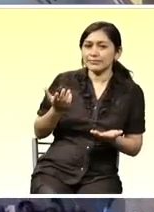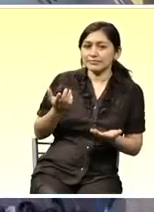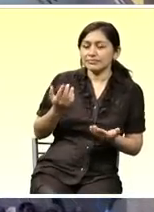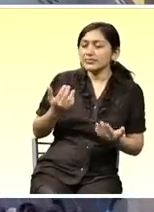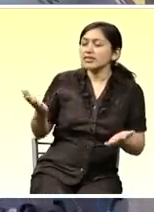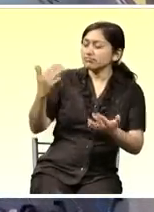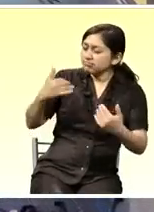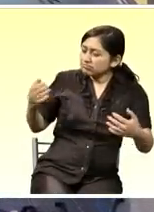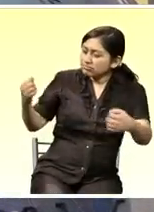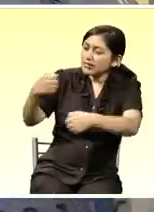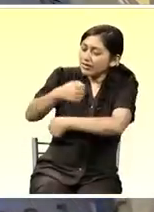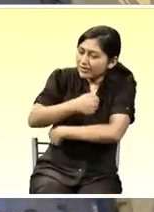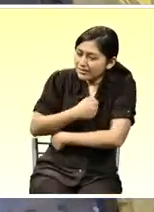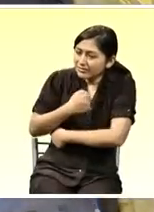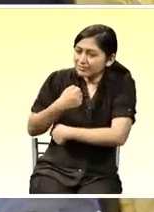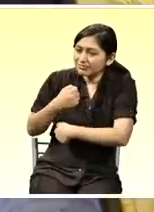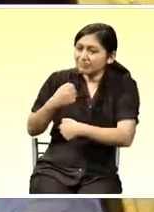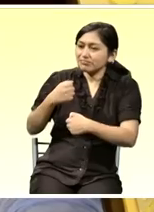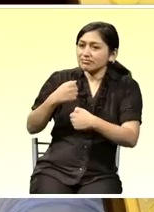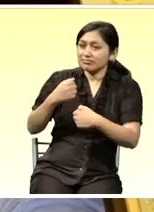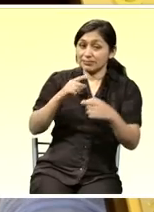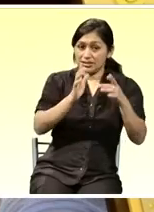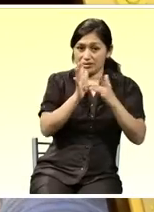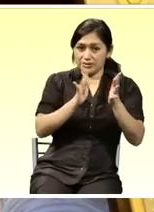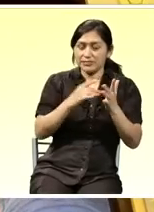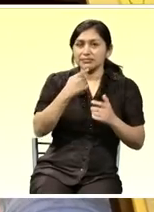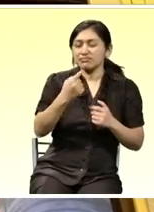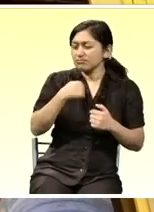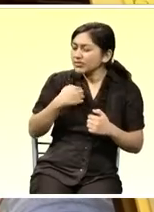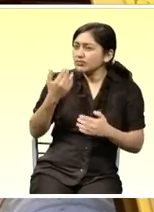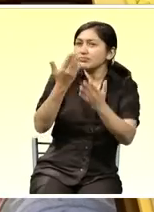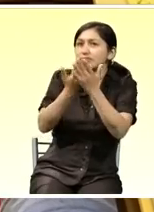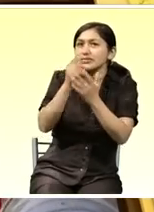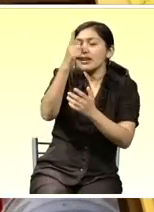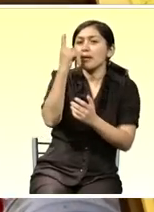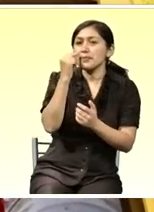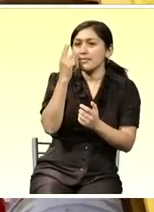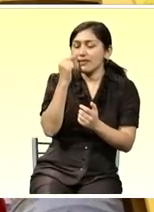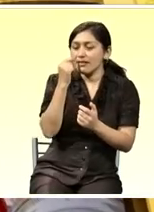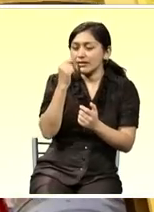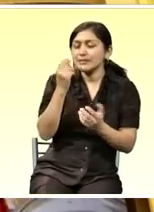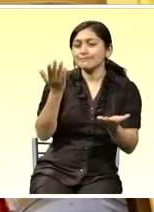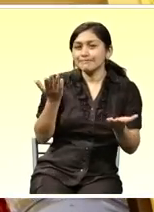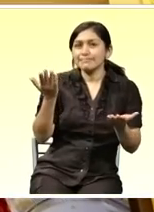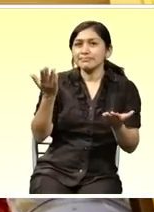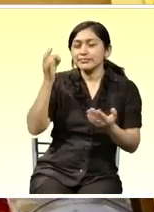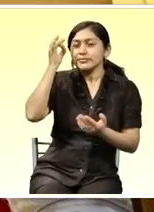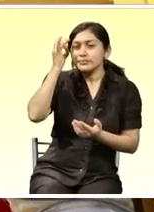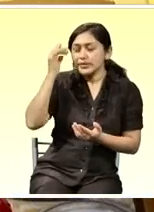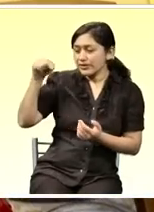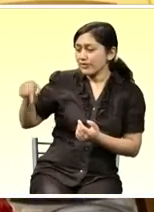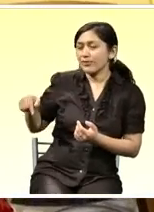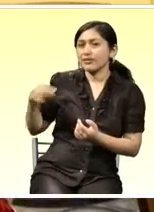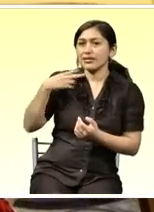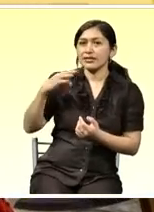Ven a mis brazos que yo clamaré a mi eterno padre diciendo, padre, perdona a este